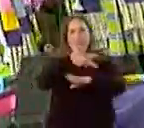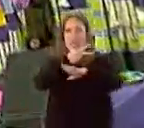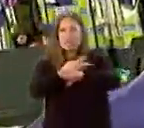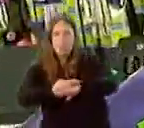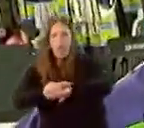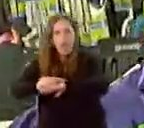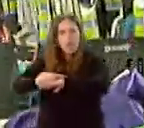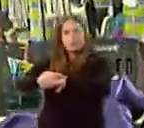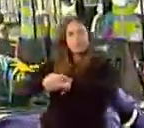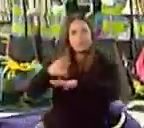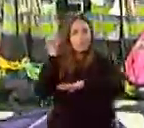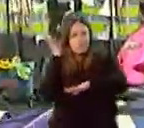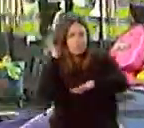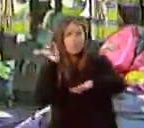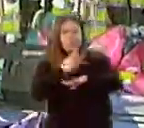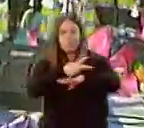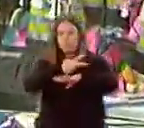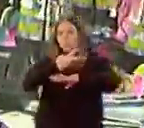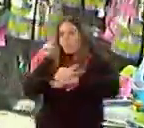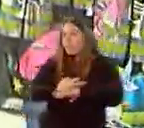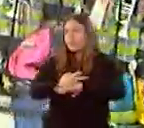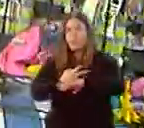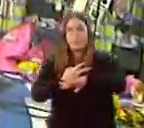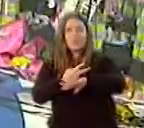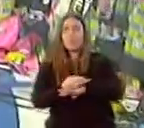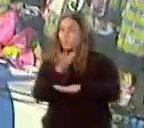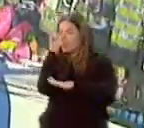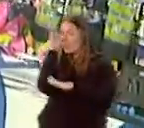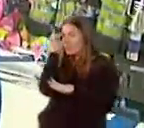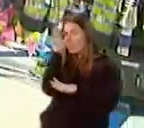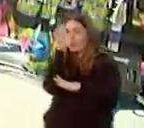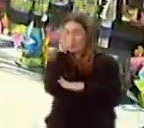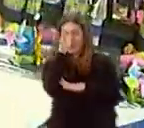suelos se parecerá que quiero